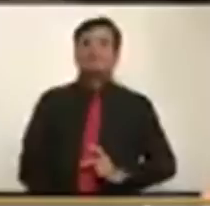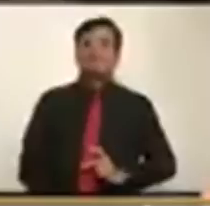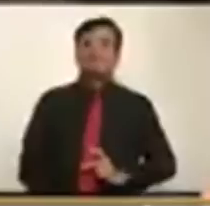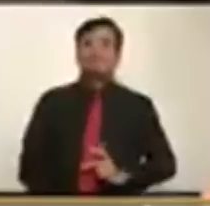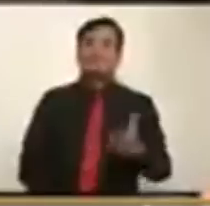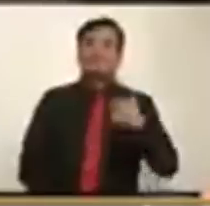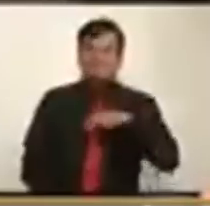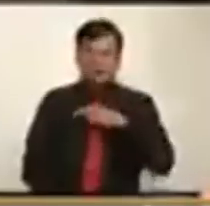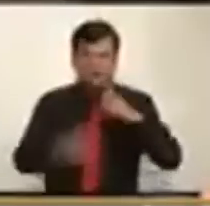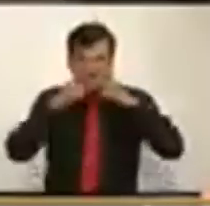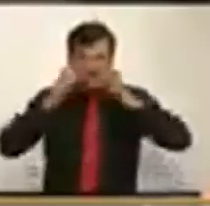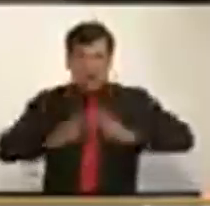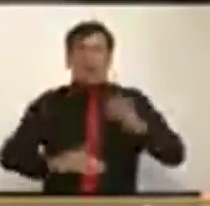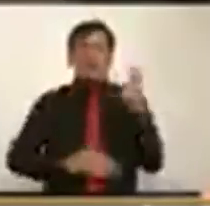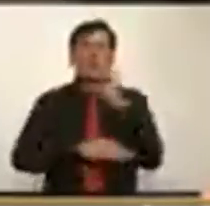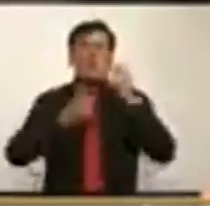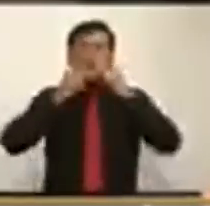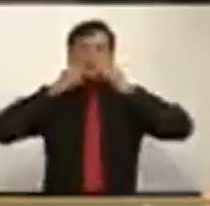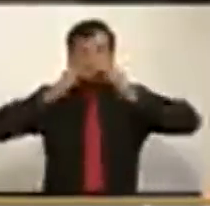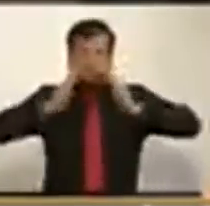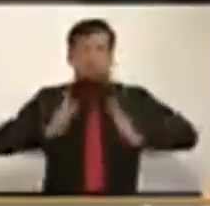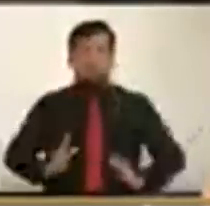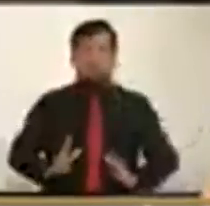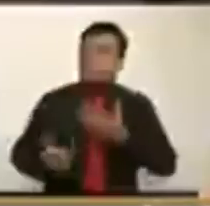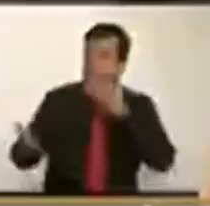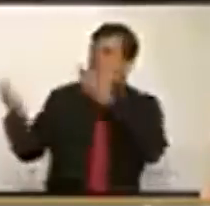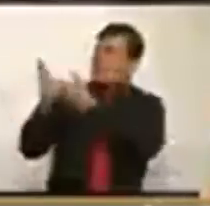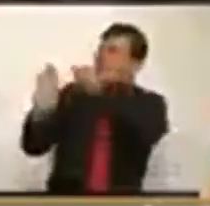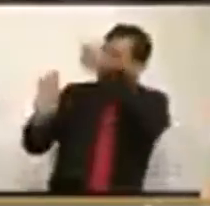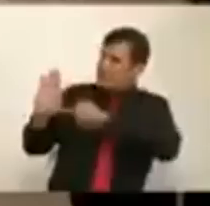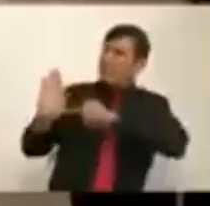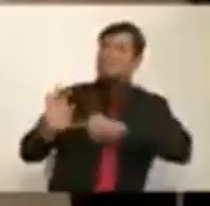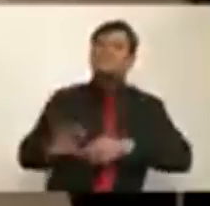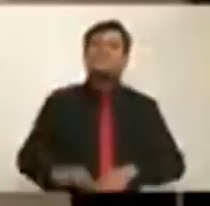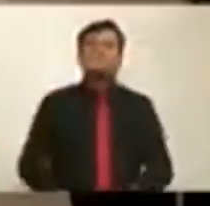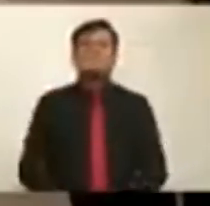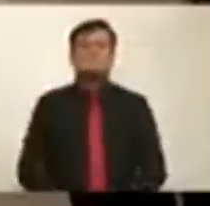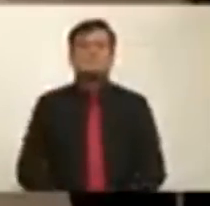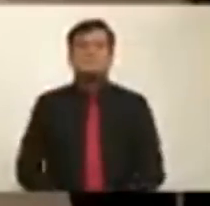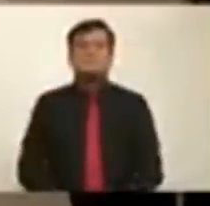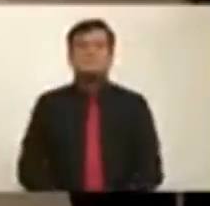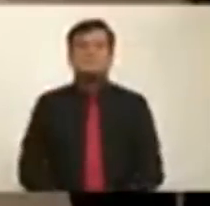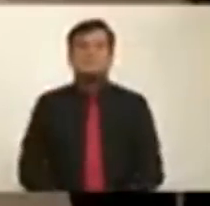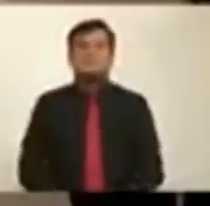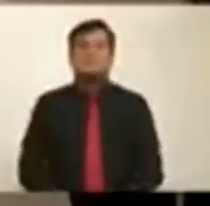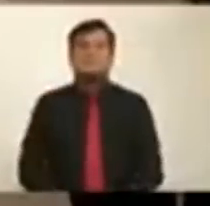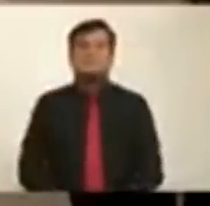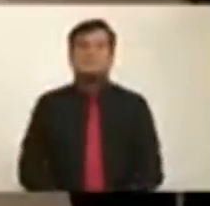una Colombia humana. Gracias, señor presidente.